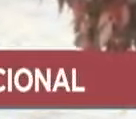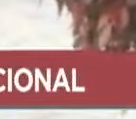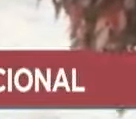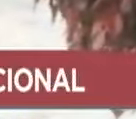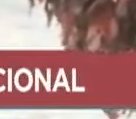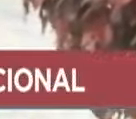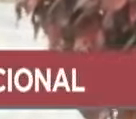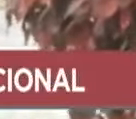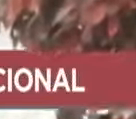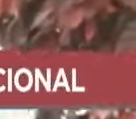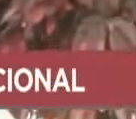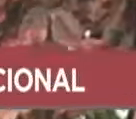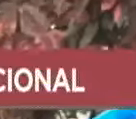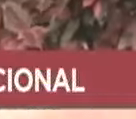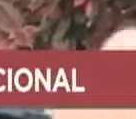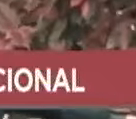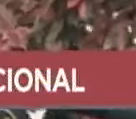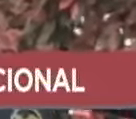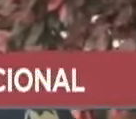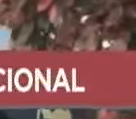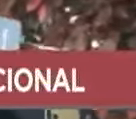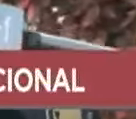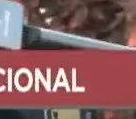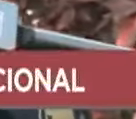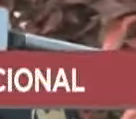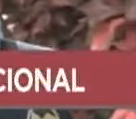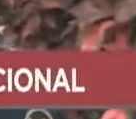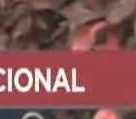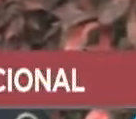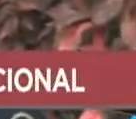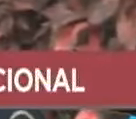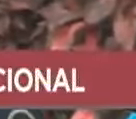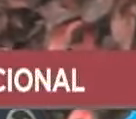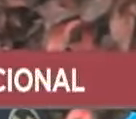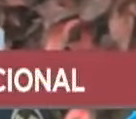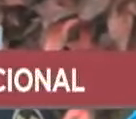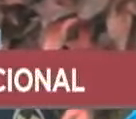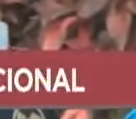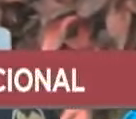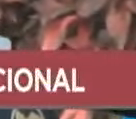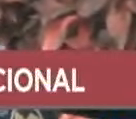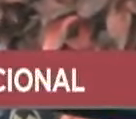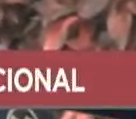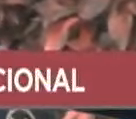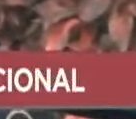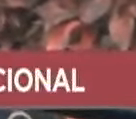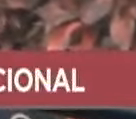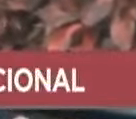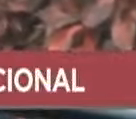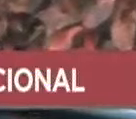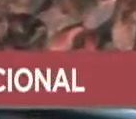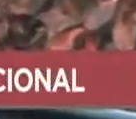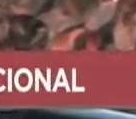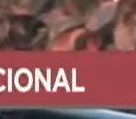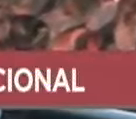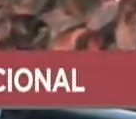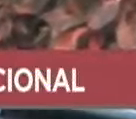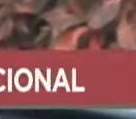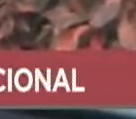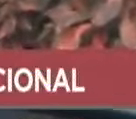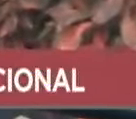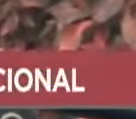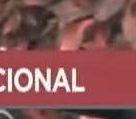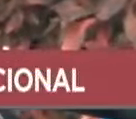chavista o a ser menos. No al racismo político, no a la discriminación política. Nosotros creemos en la